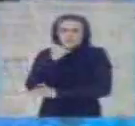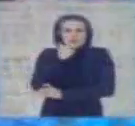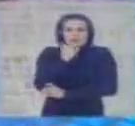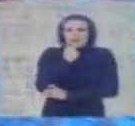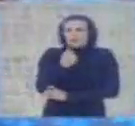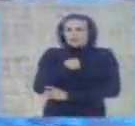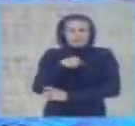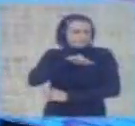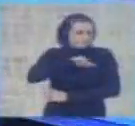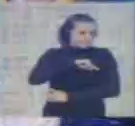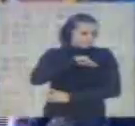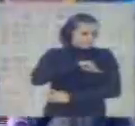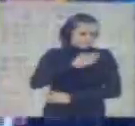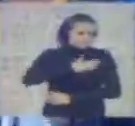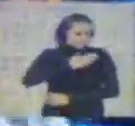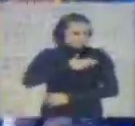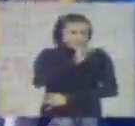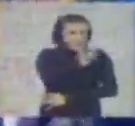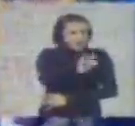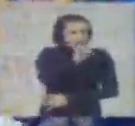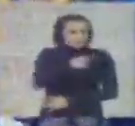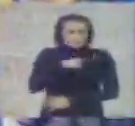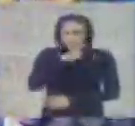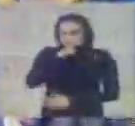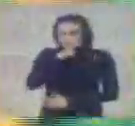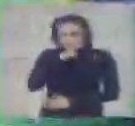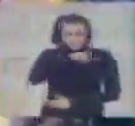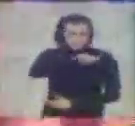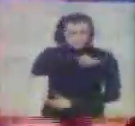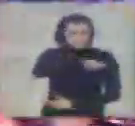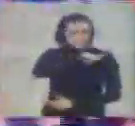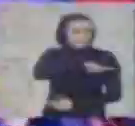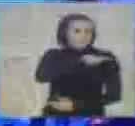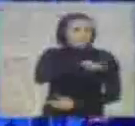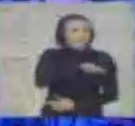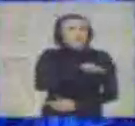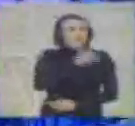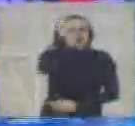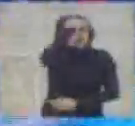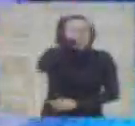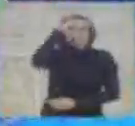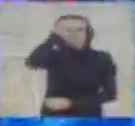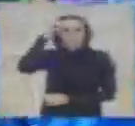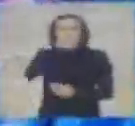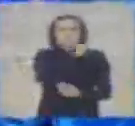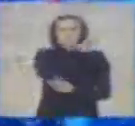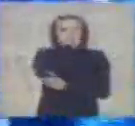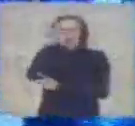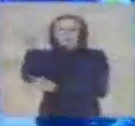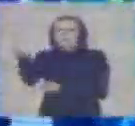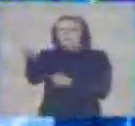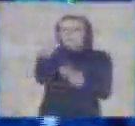clavada, metida aquí adentro, que acaba conmigo. Varias opiniones fueron las que